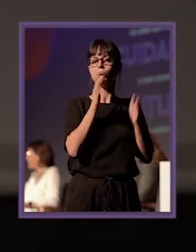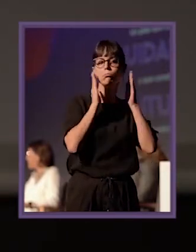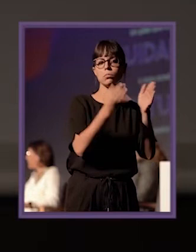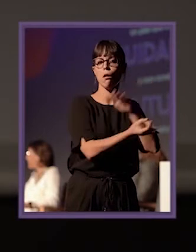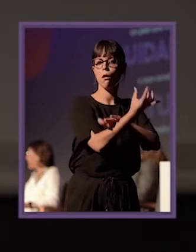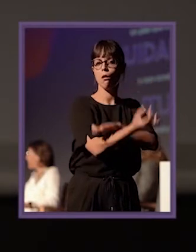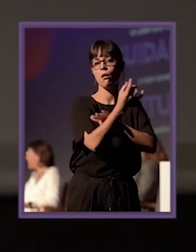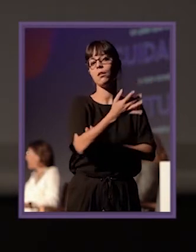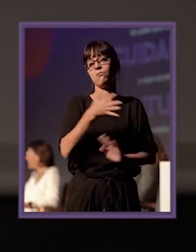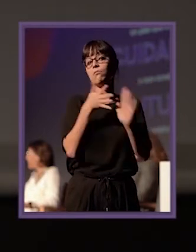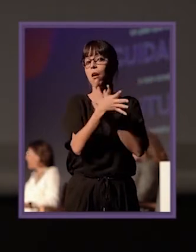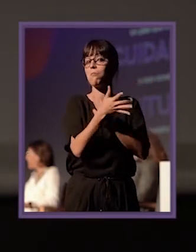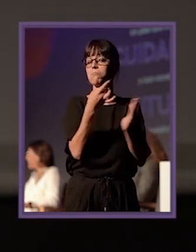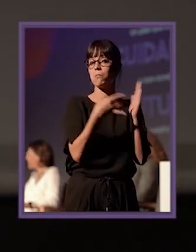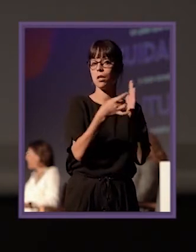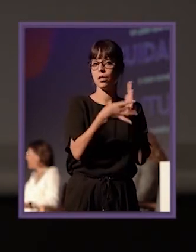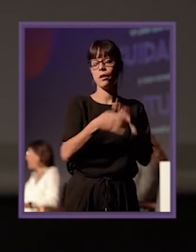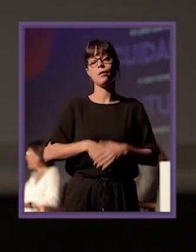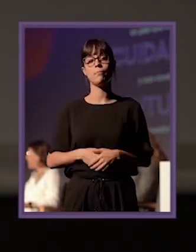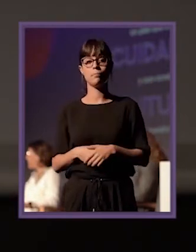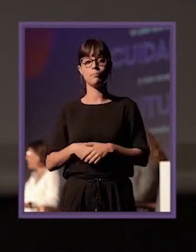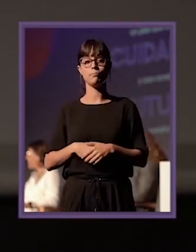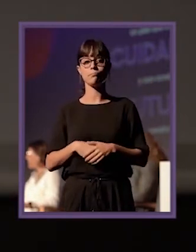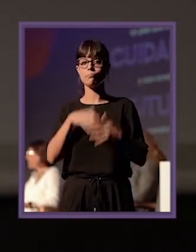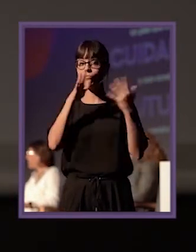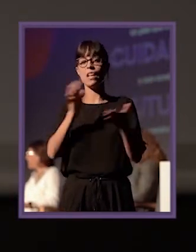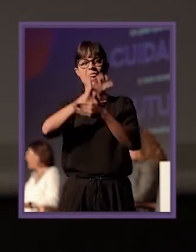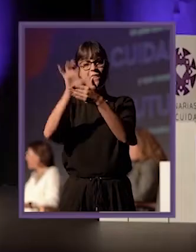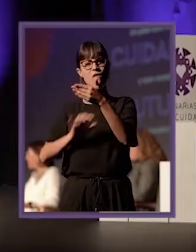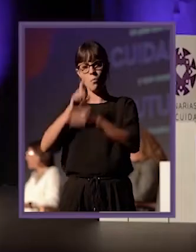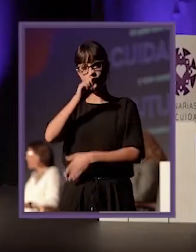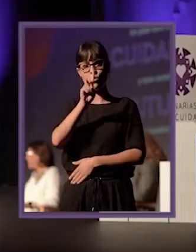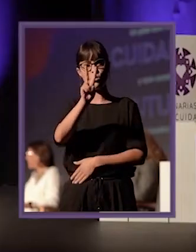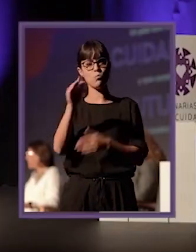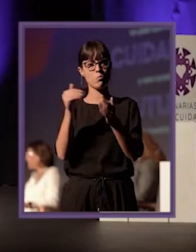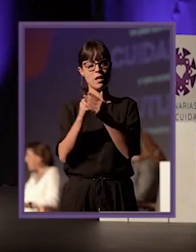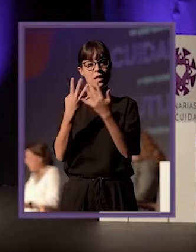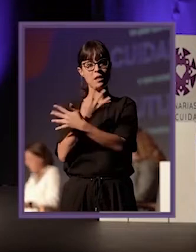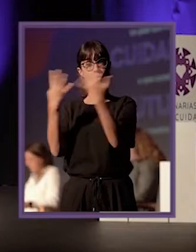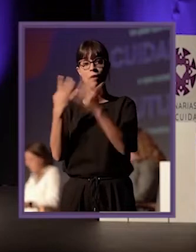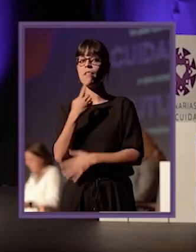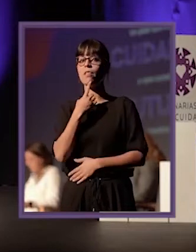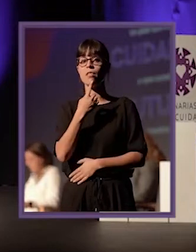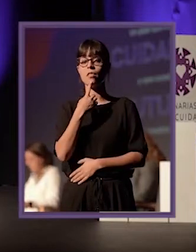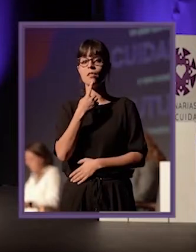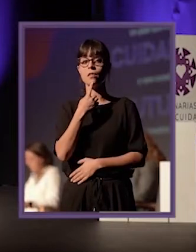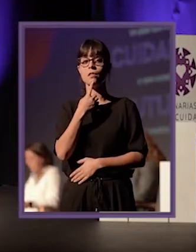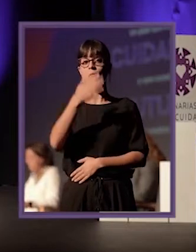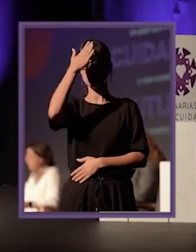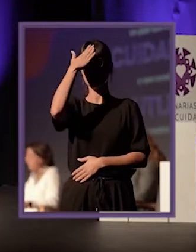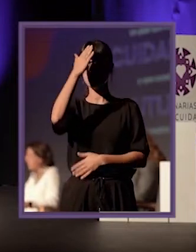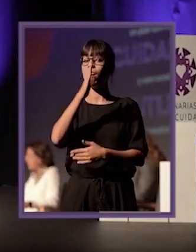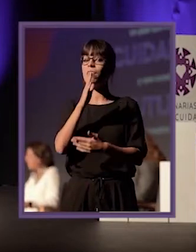del Trabajo dice que uno de los grandes retos, en un informe que emitió en el año 19, que uno de los grandes retos que tienen